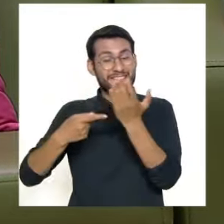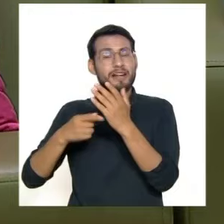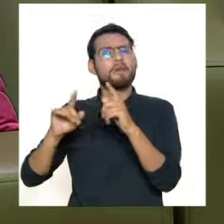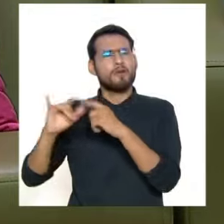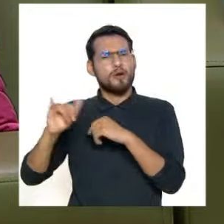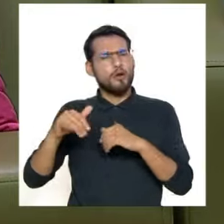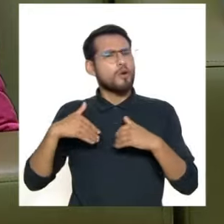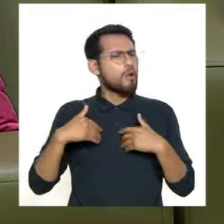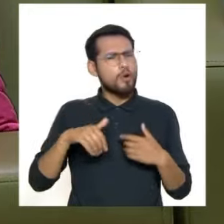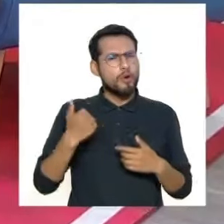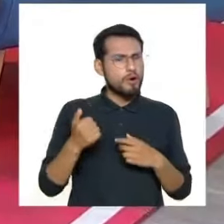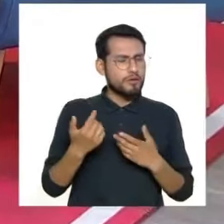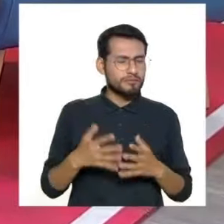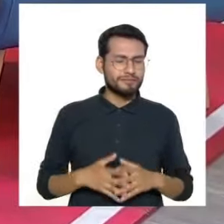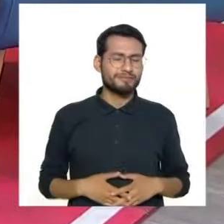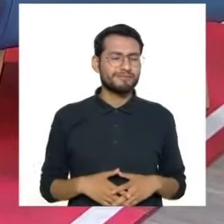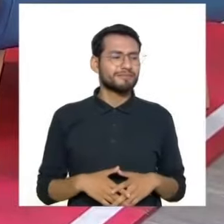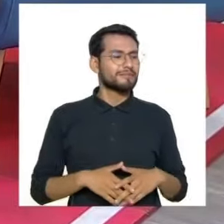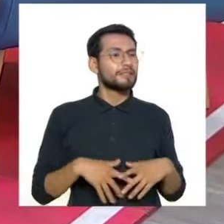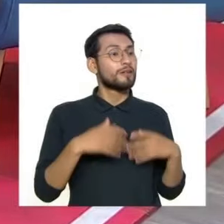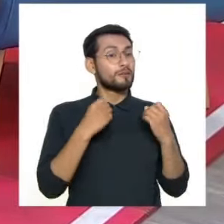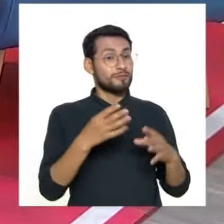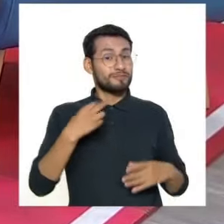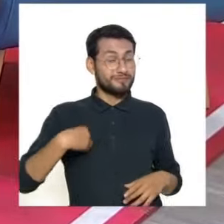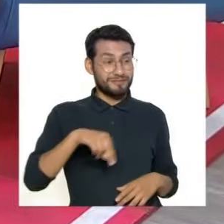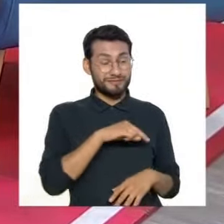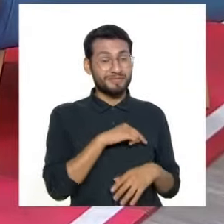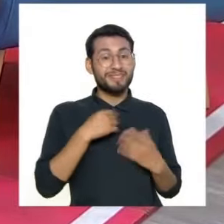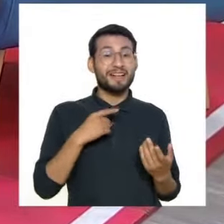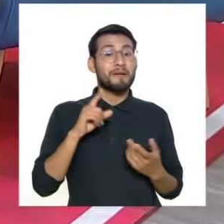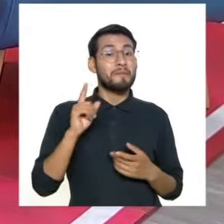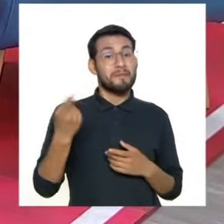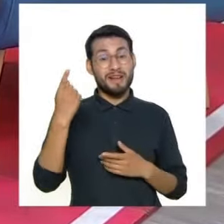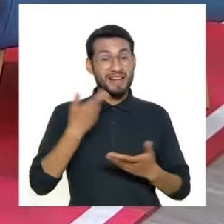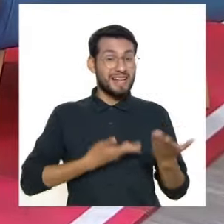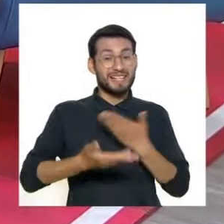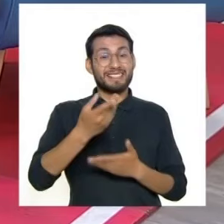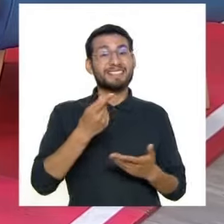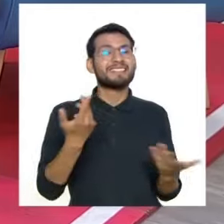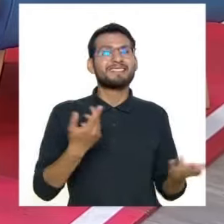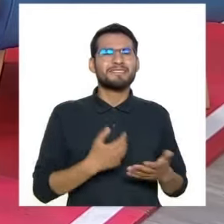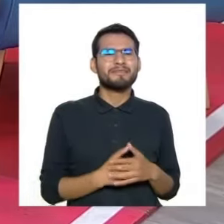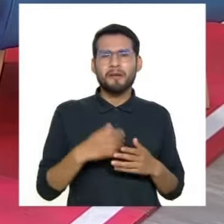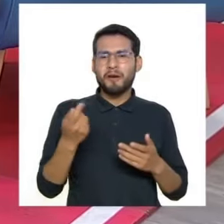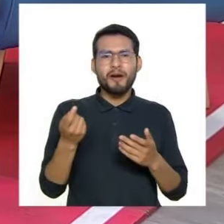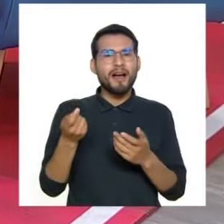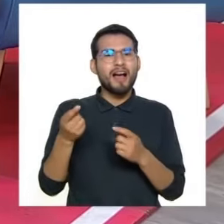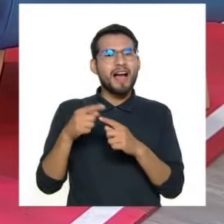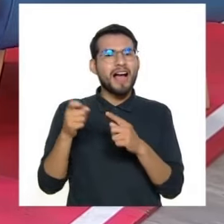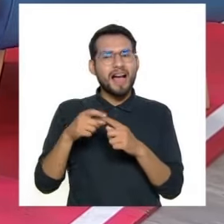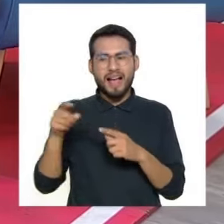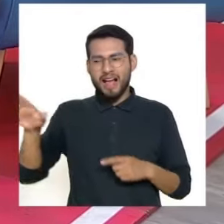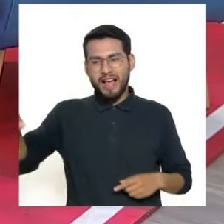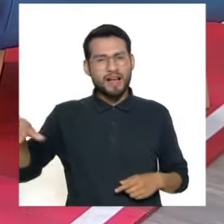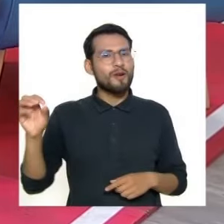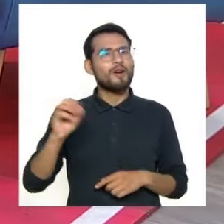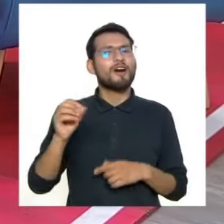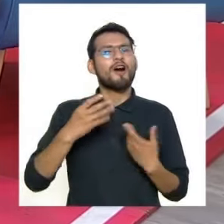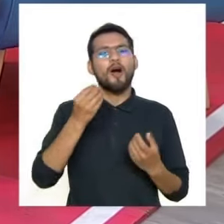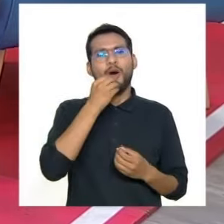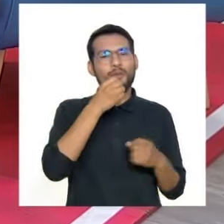momentos por ejemplo eh muchos de nosotros nuestra primera transacción digital ha sido tal vez pidiendo un taxi o pidiendo comida a